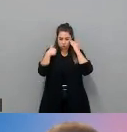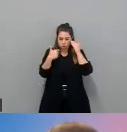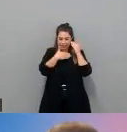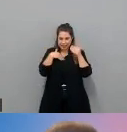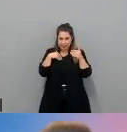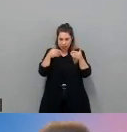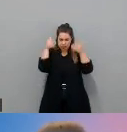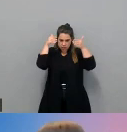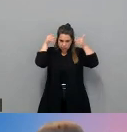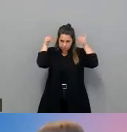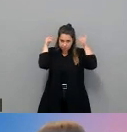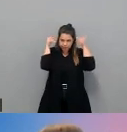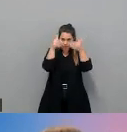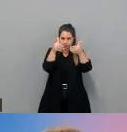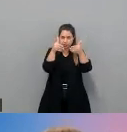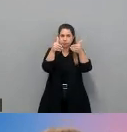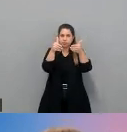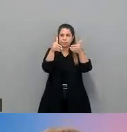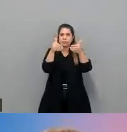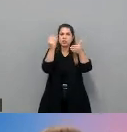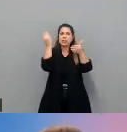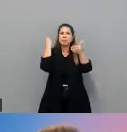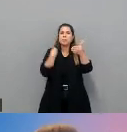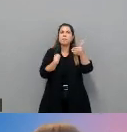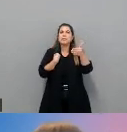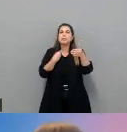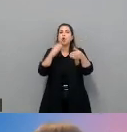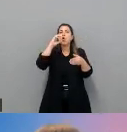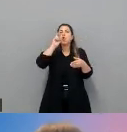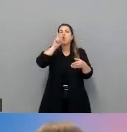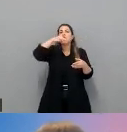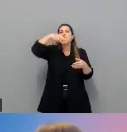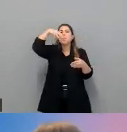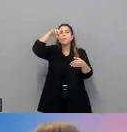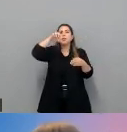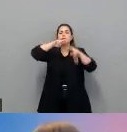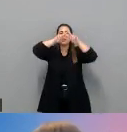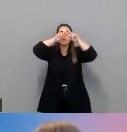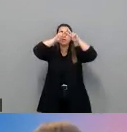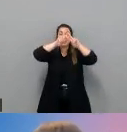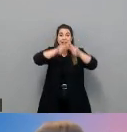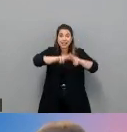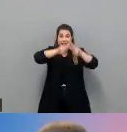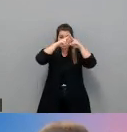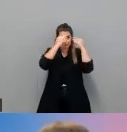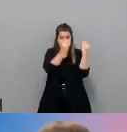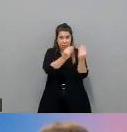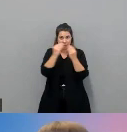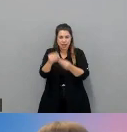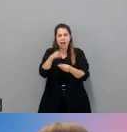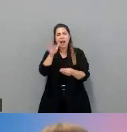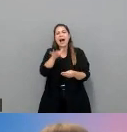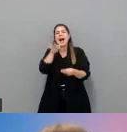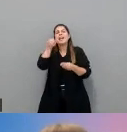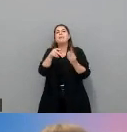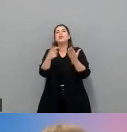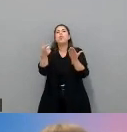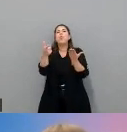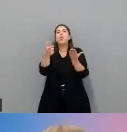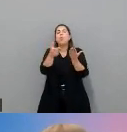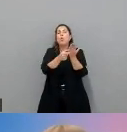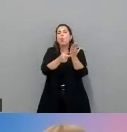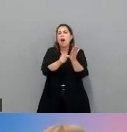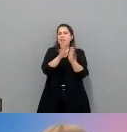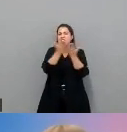este seminario a analizar específicamente el CUME. Además, os he elaborado un cuaderno divulgativo que